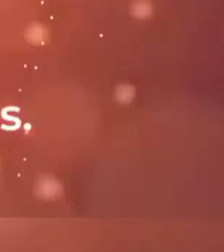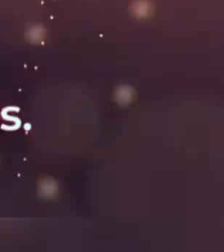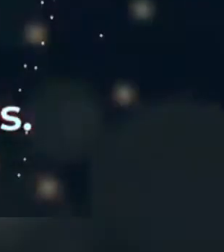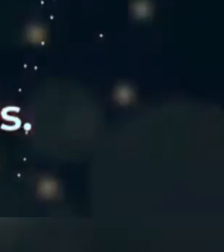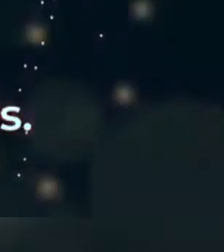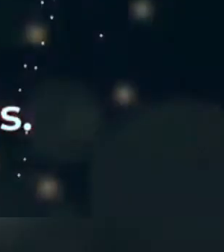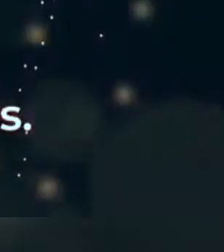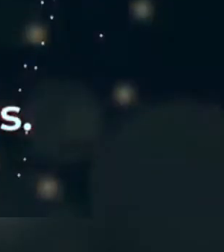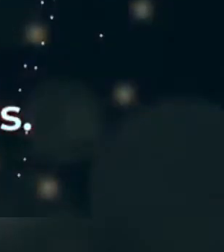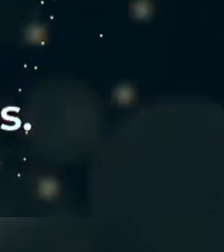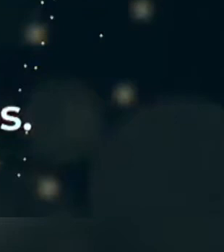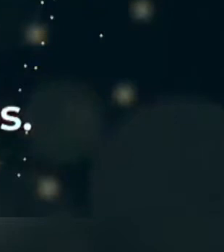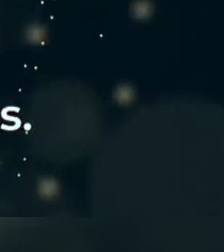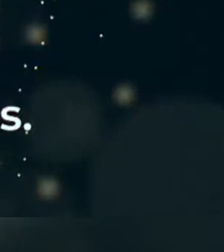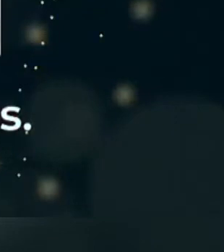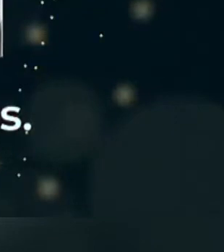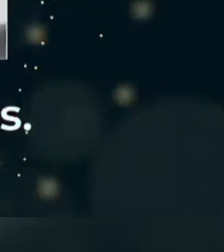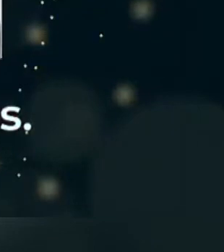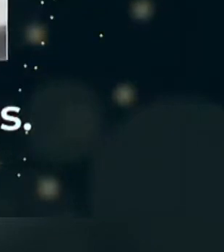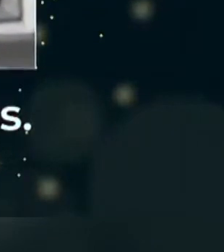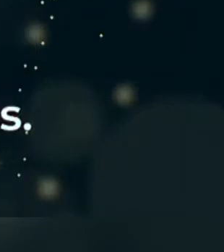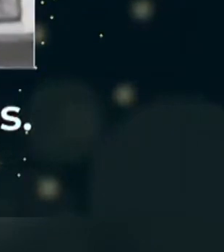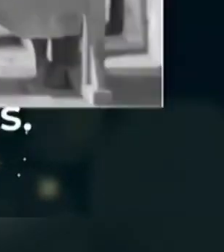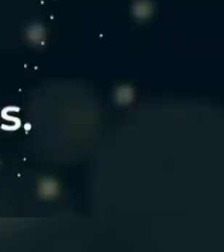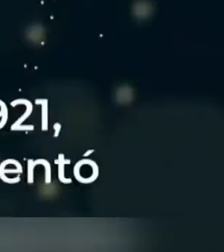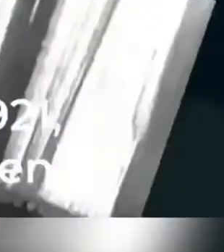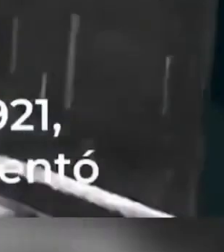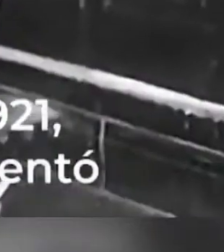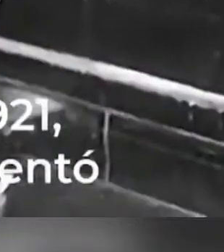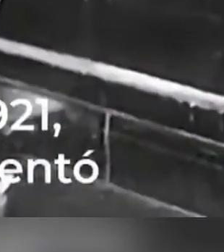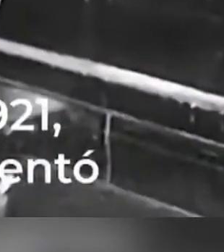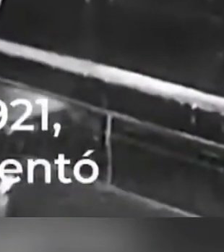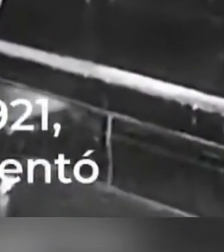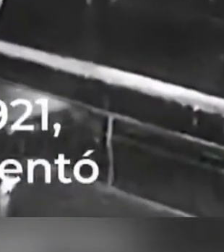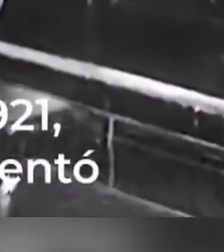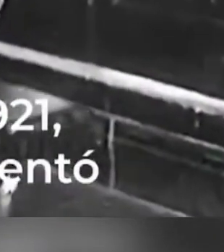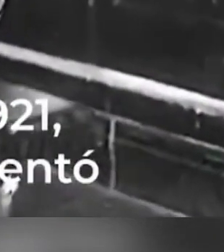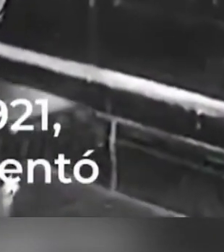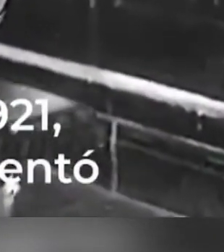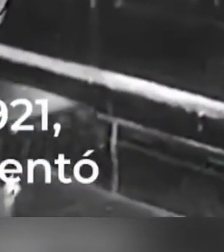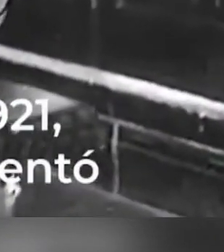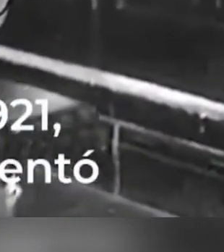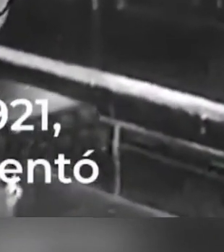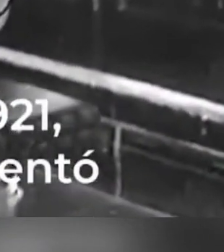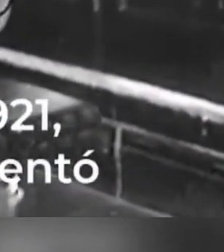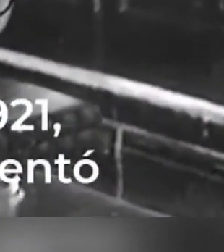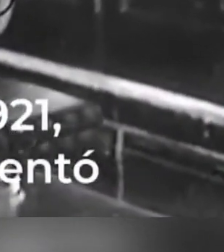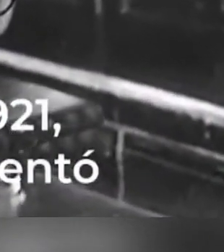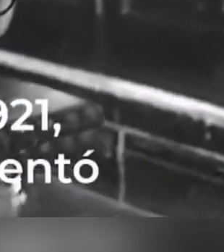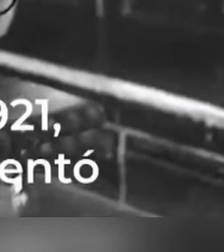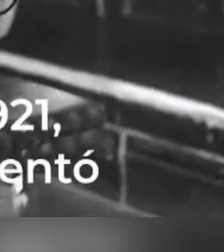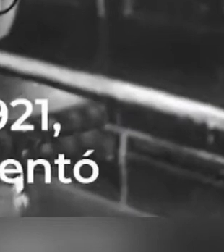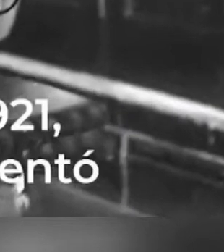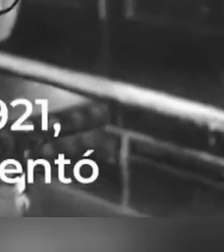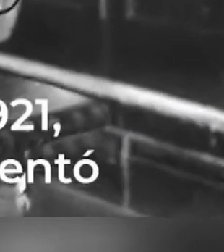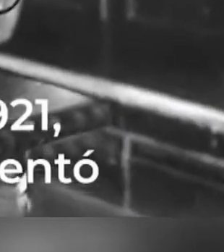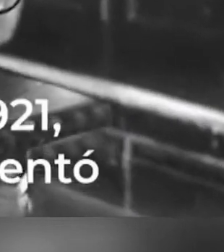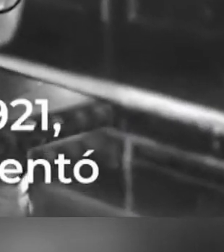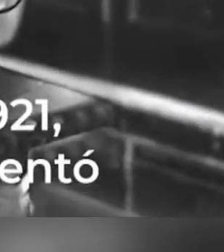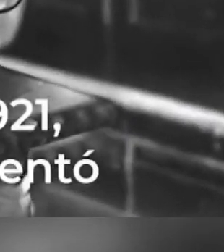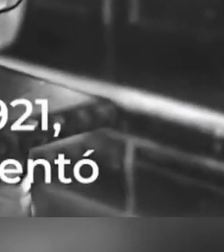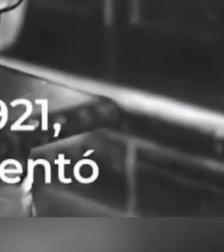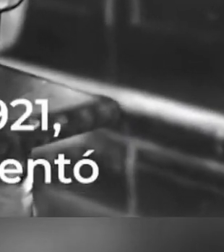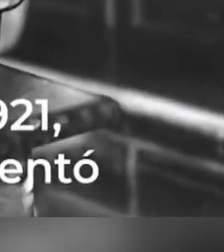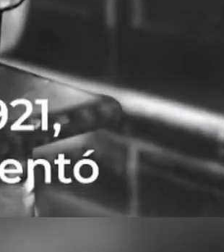México, llevar la educación a todos sus hijos. Fue entonces que el 25 de julio